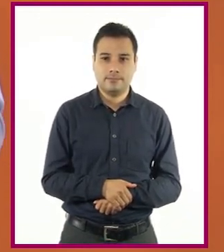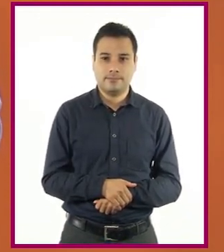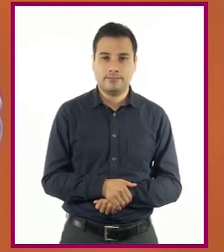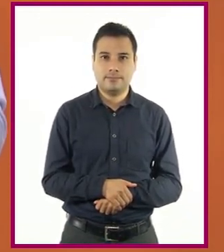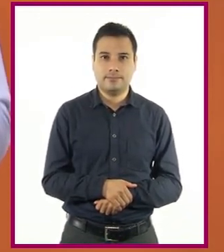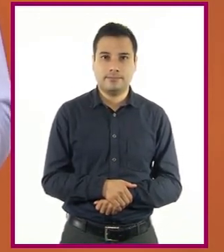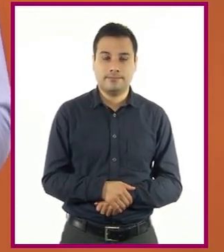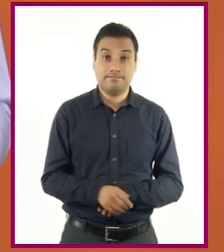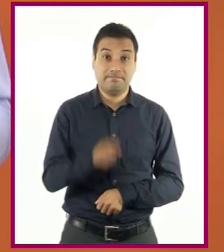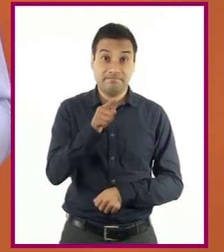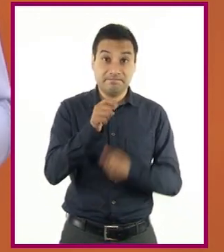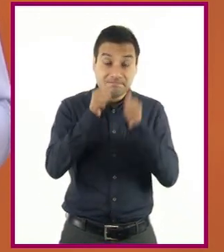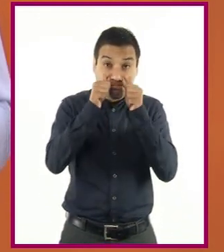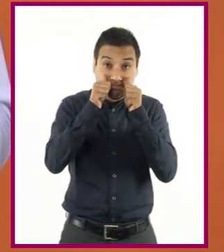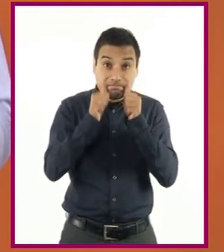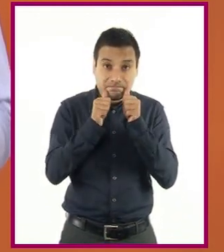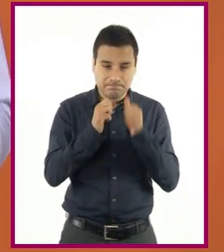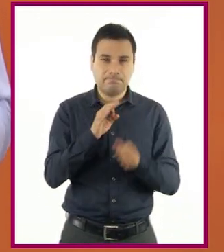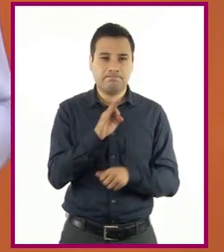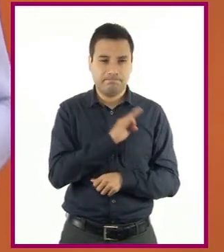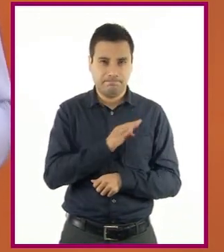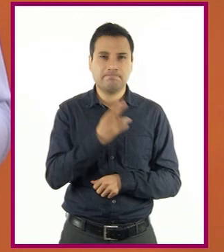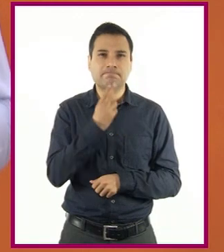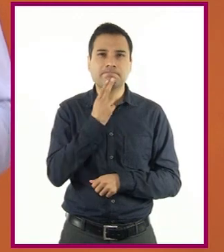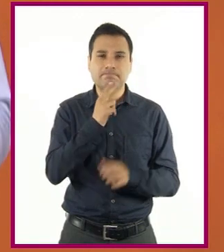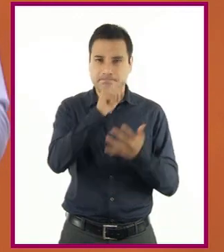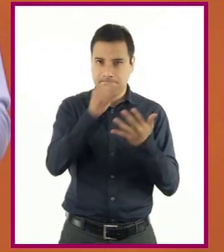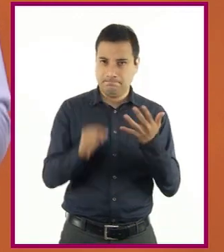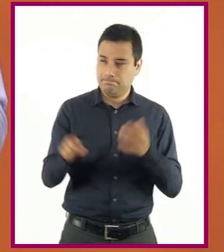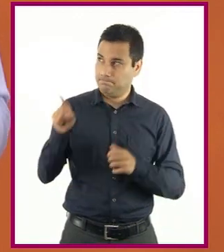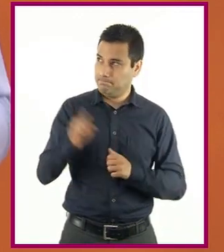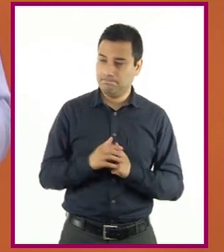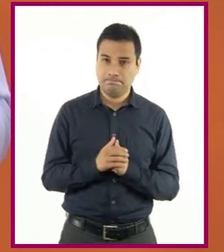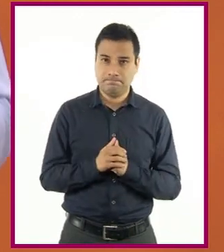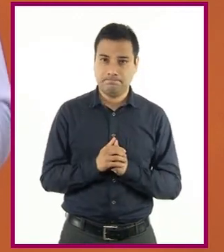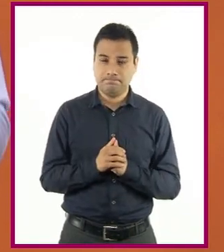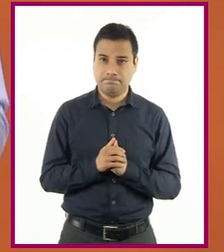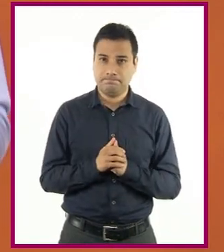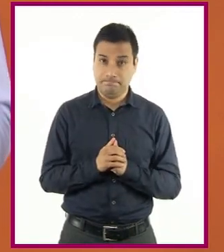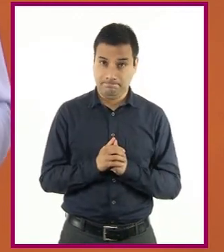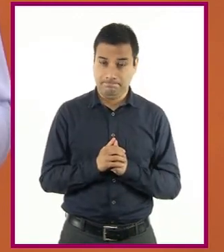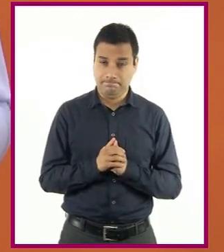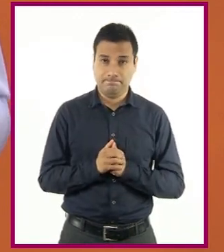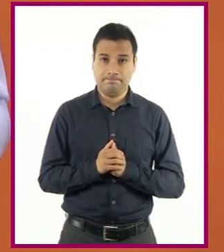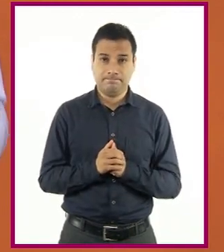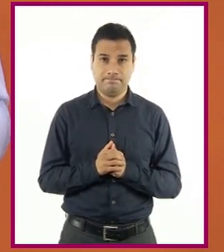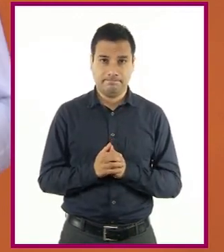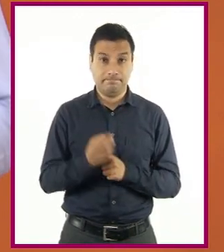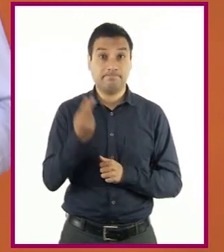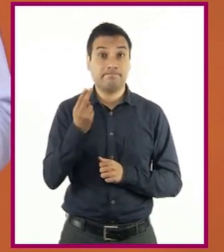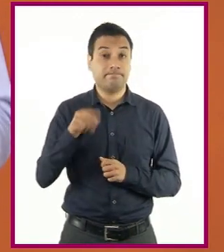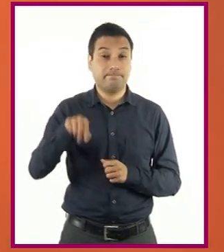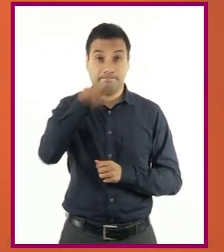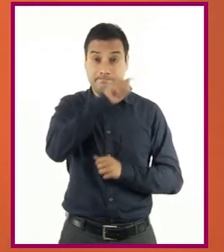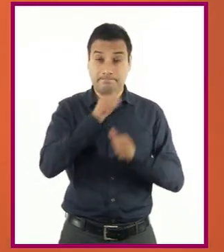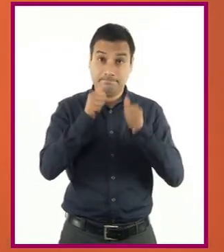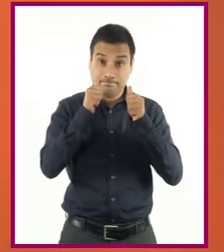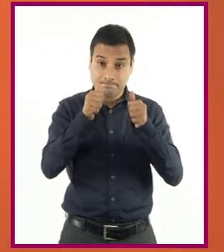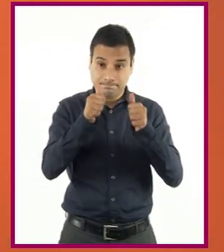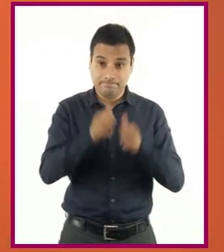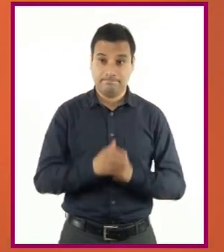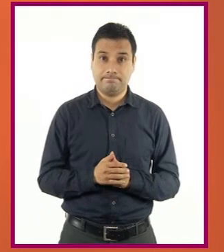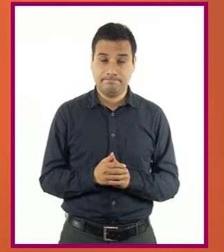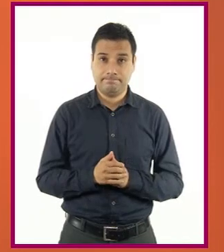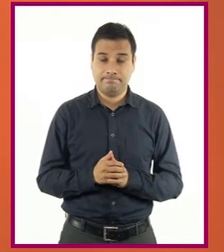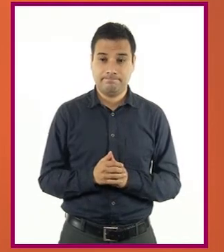tienen discapacidad visual, preparen hojas Ledger, punzón y regletas, pero principalmente necesitamos de toda su atención.